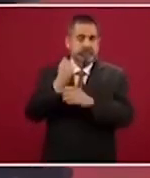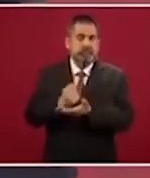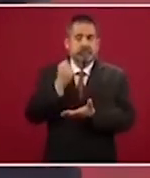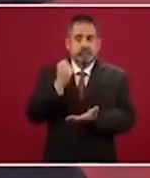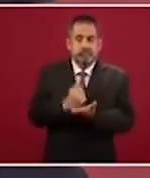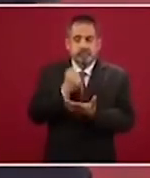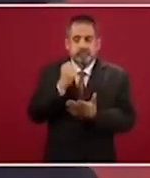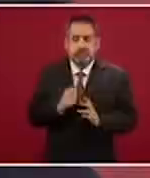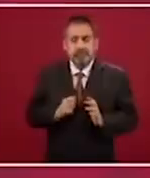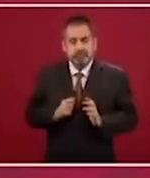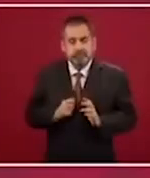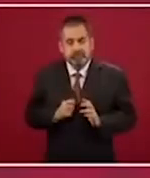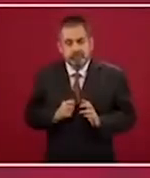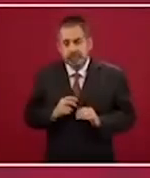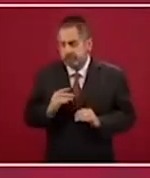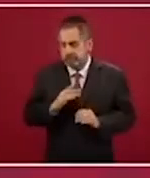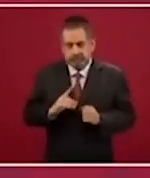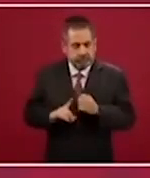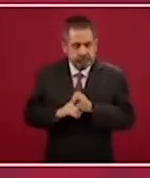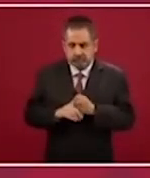y no habría ningún problema